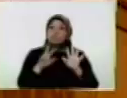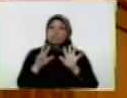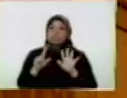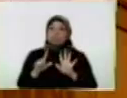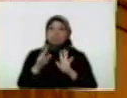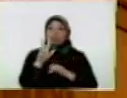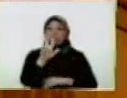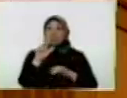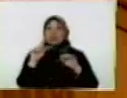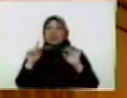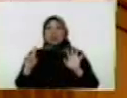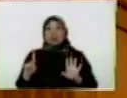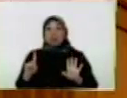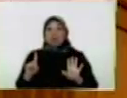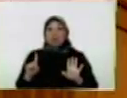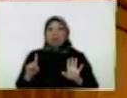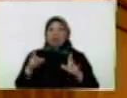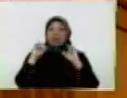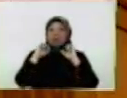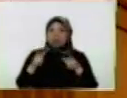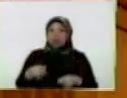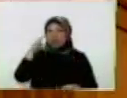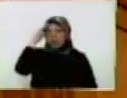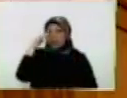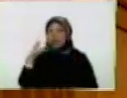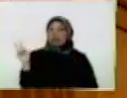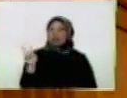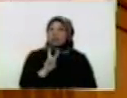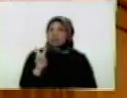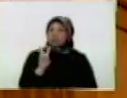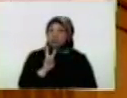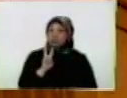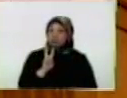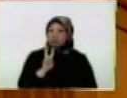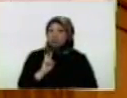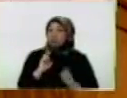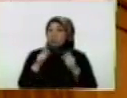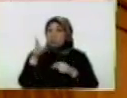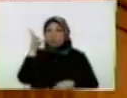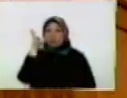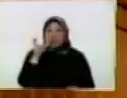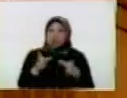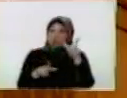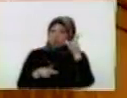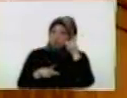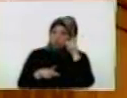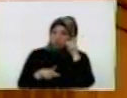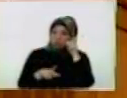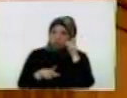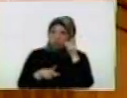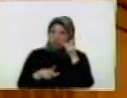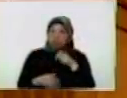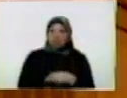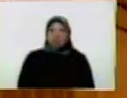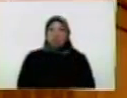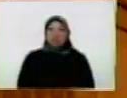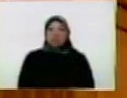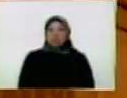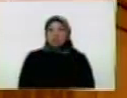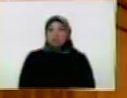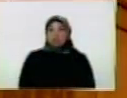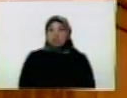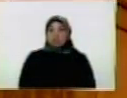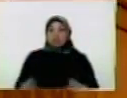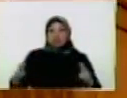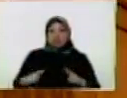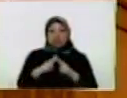1981 en la Academia Militar de Venezuela. Y ya desde allí comenzamos a escuchar sus arengas, sus orientaciones, el reencontrarnos